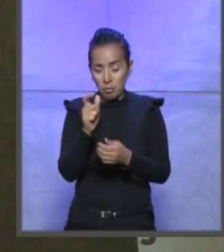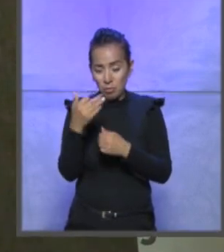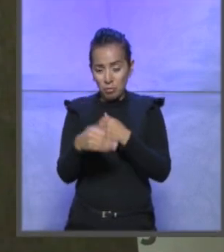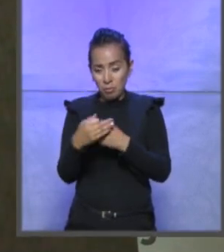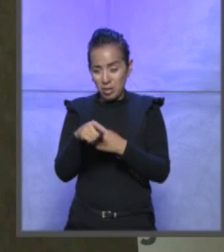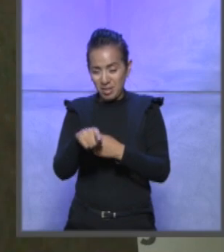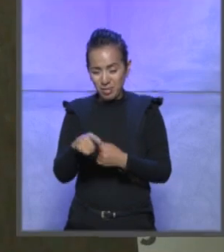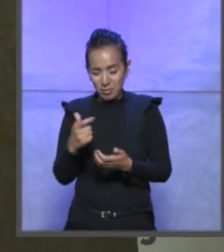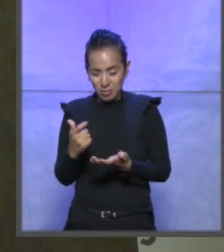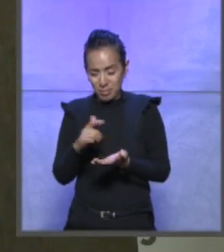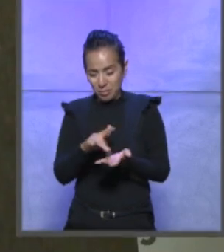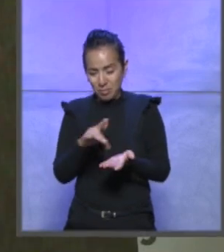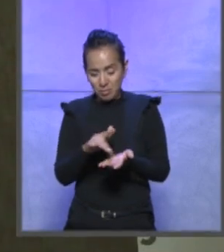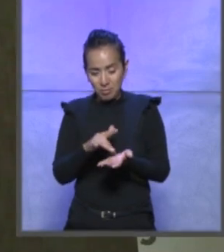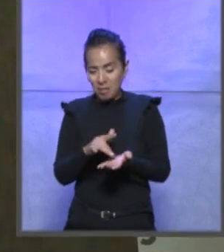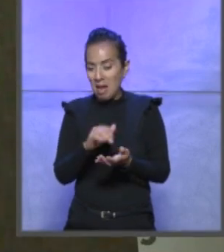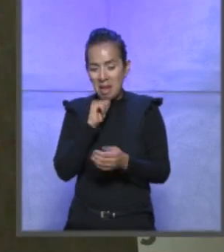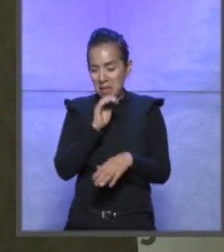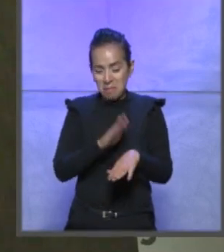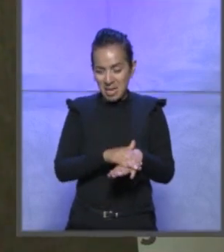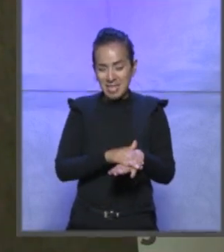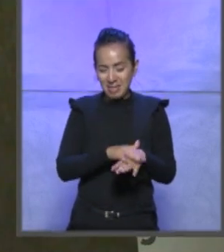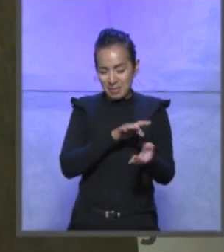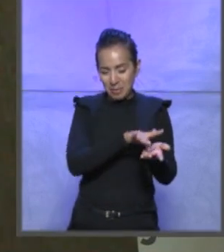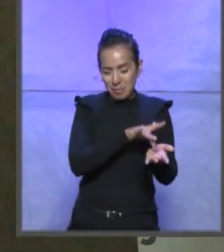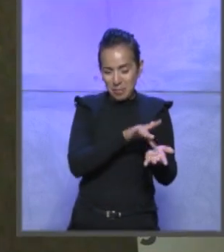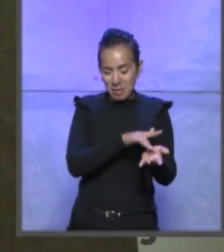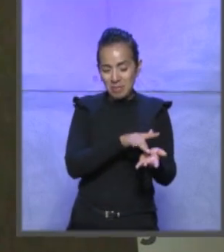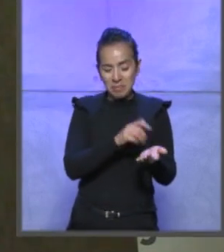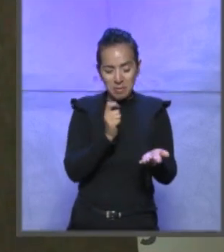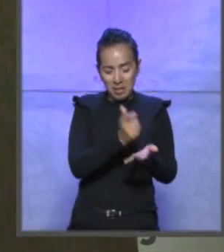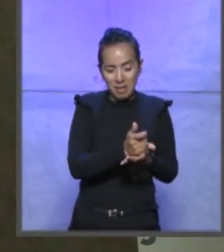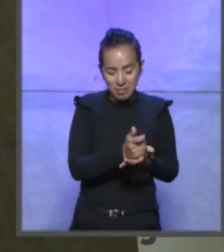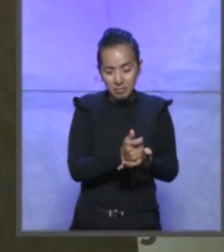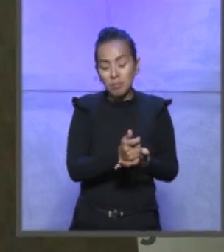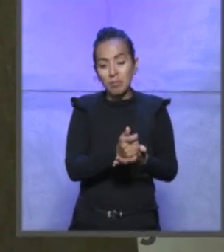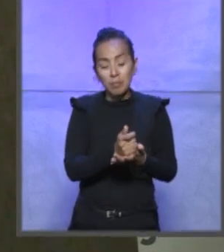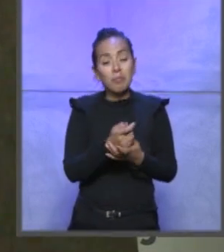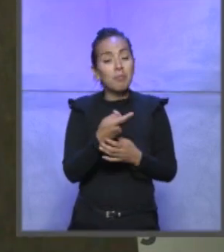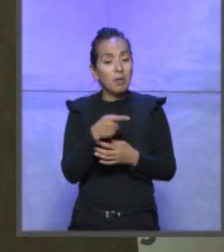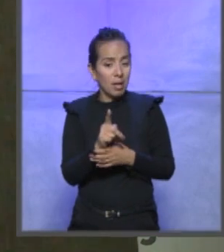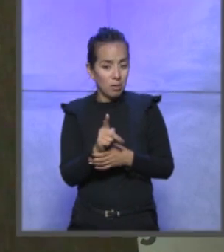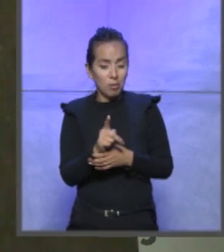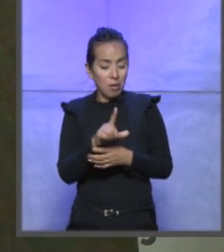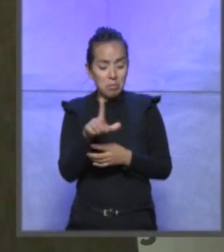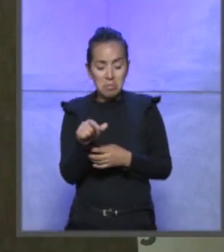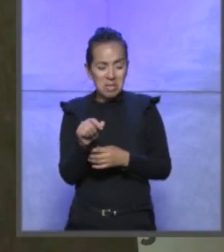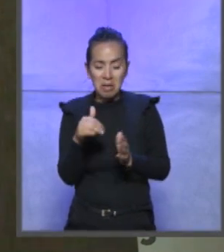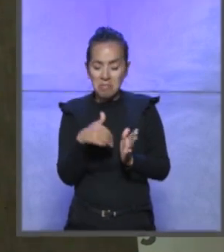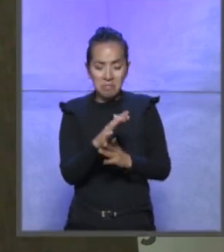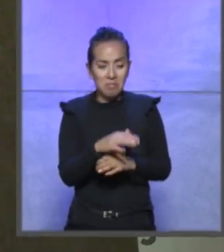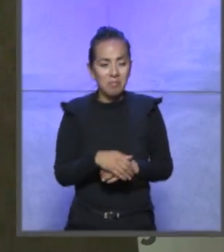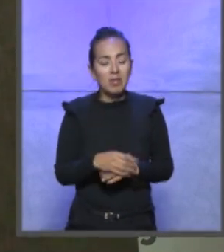momento que tú los estabas apoyando fue en el momento, después se olvidaron de ti. Entonces en ese caso muy particular hay que tomar en cuenta